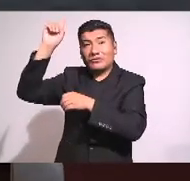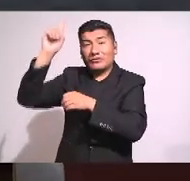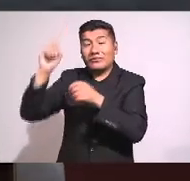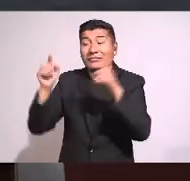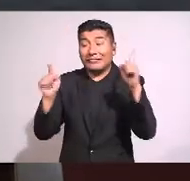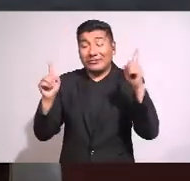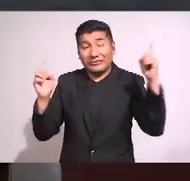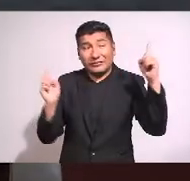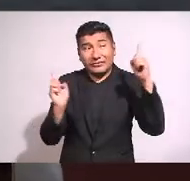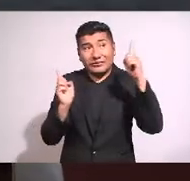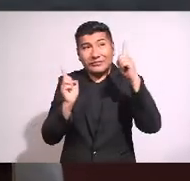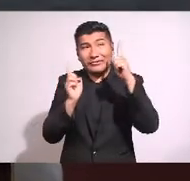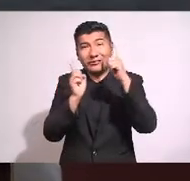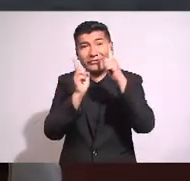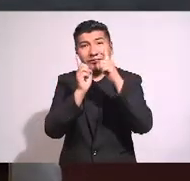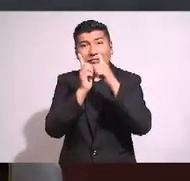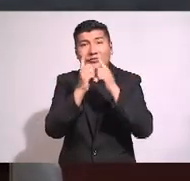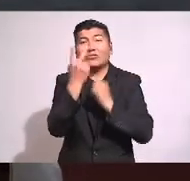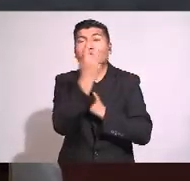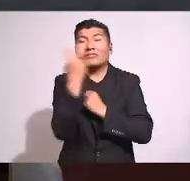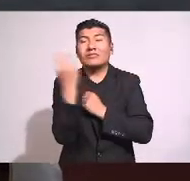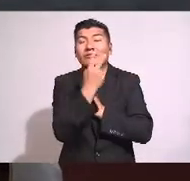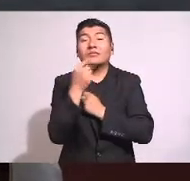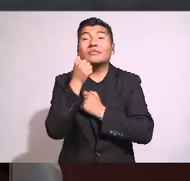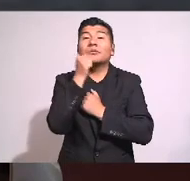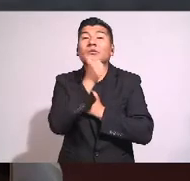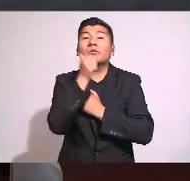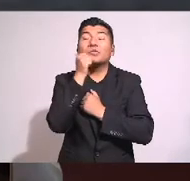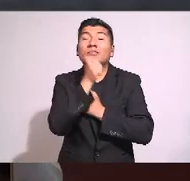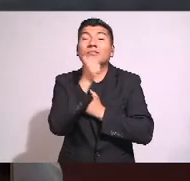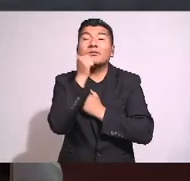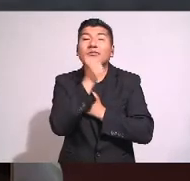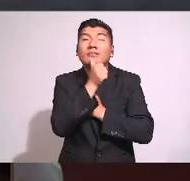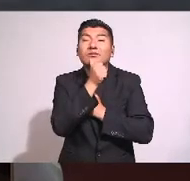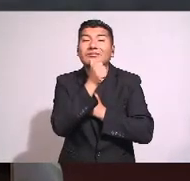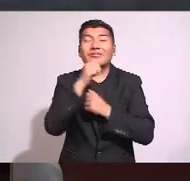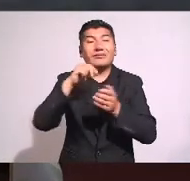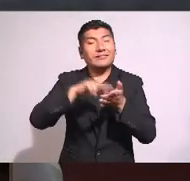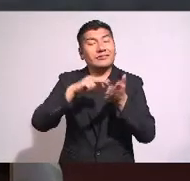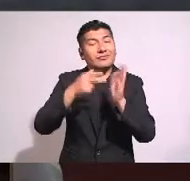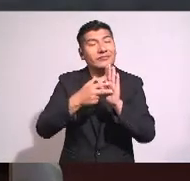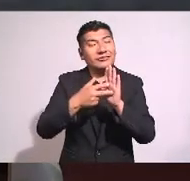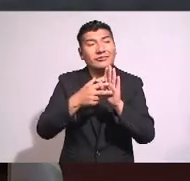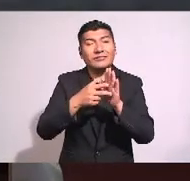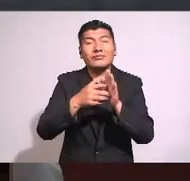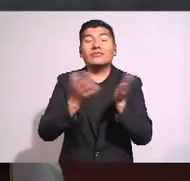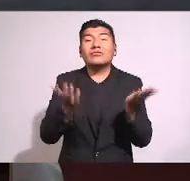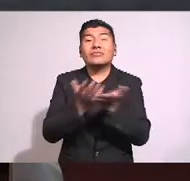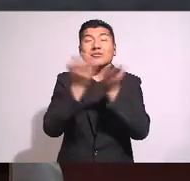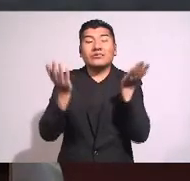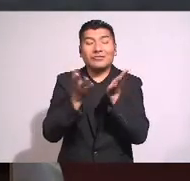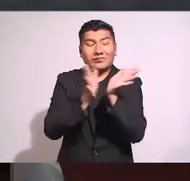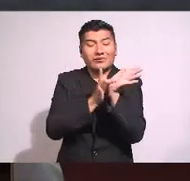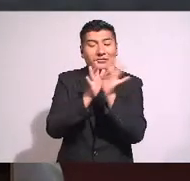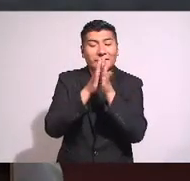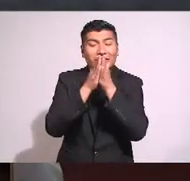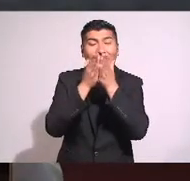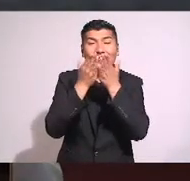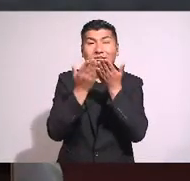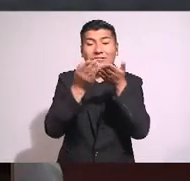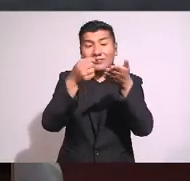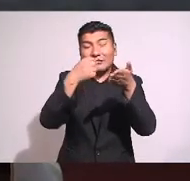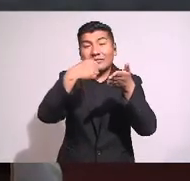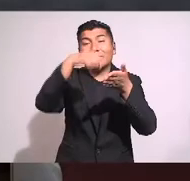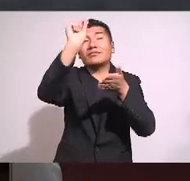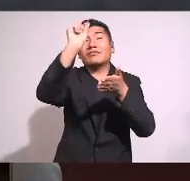escena, el encuentro de estas dos mujeres, es una escena donde el Evangelio